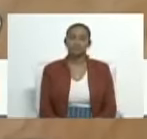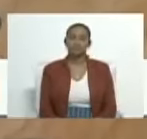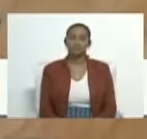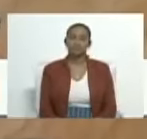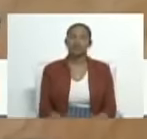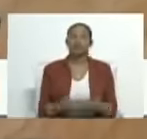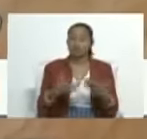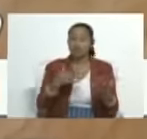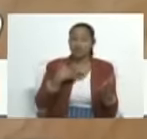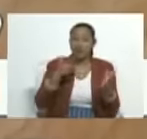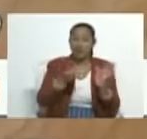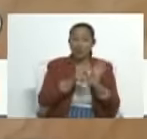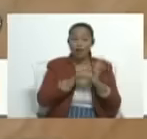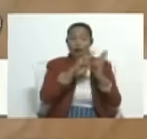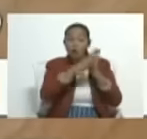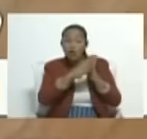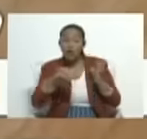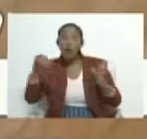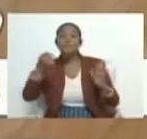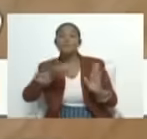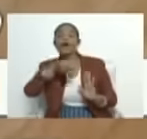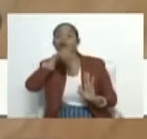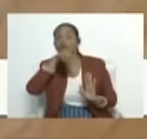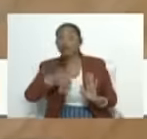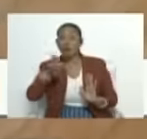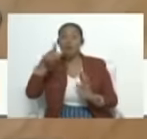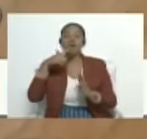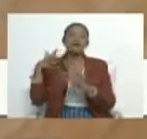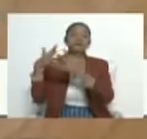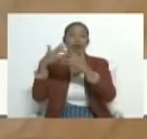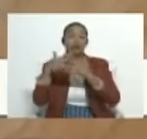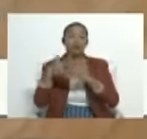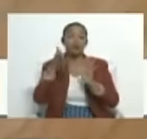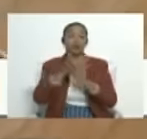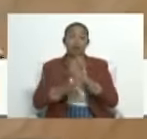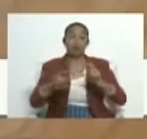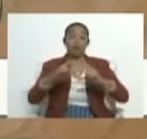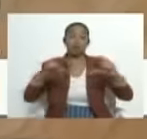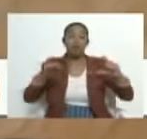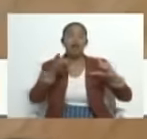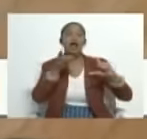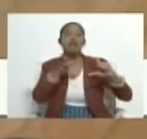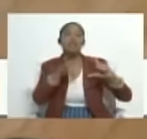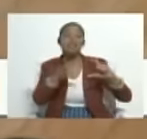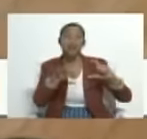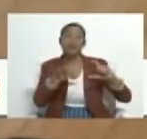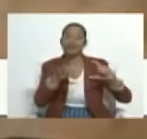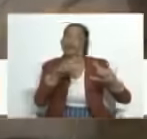hoy con unas mal llamadas licencias que Venezuela rechaza definitivamente,